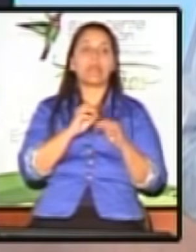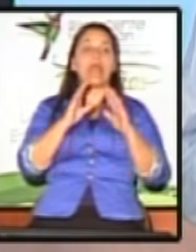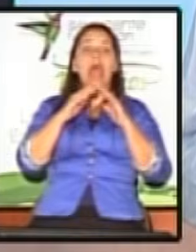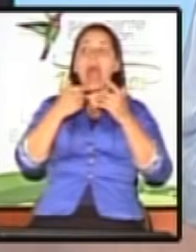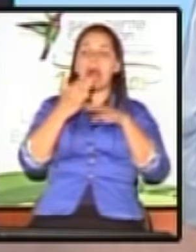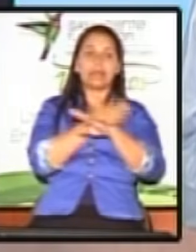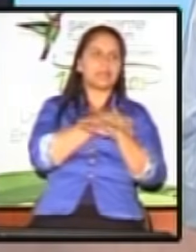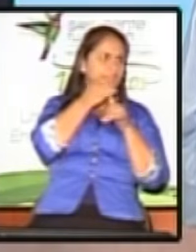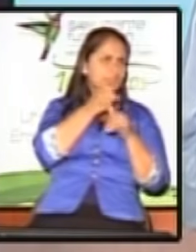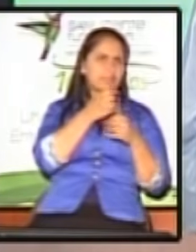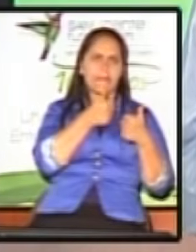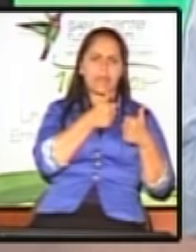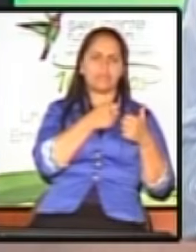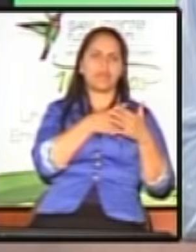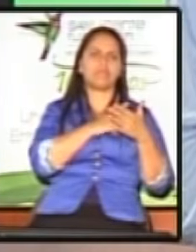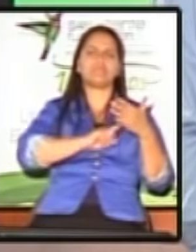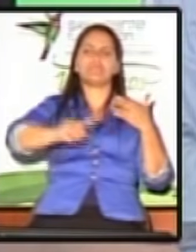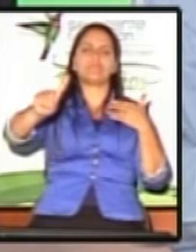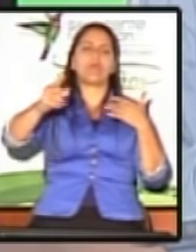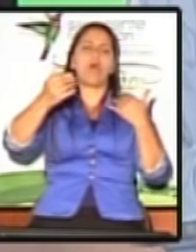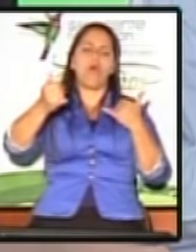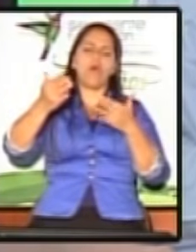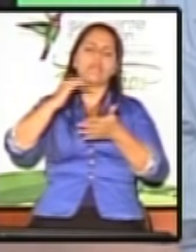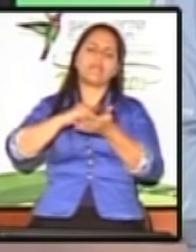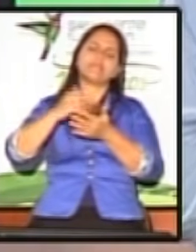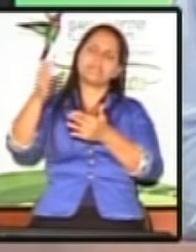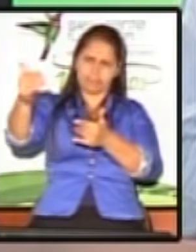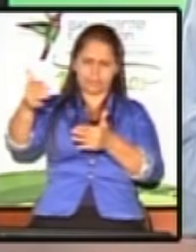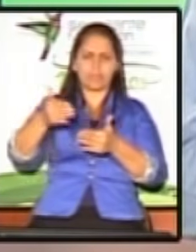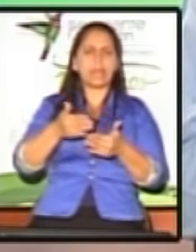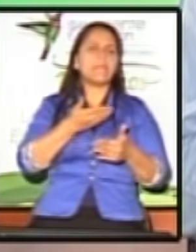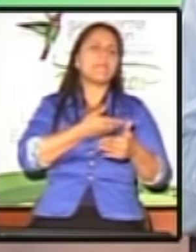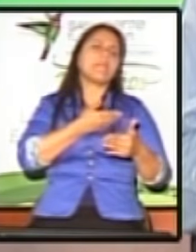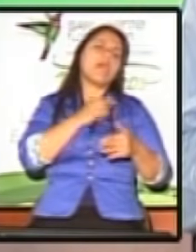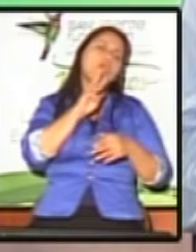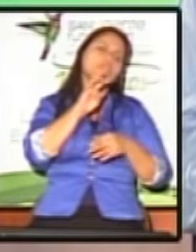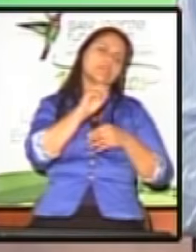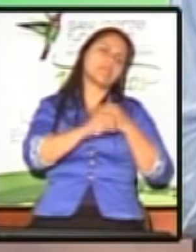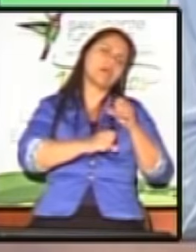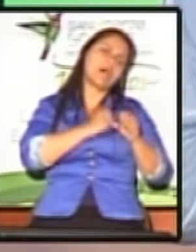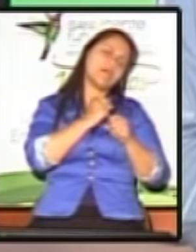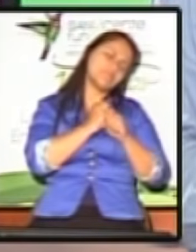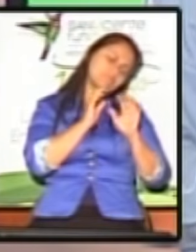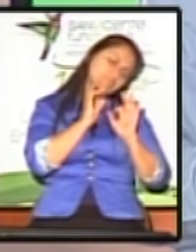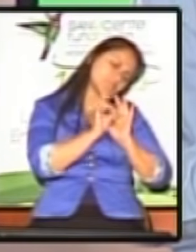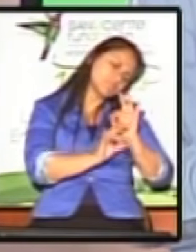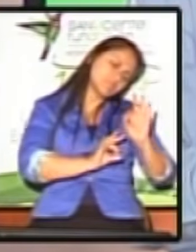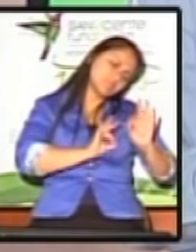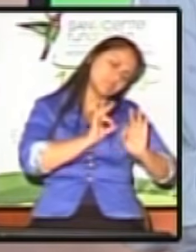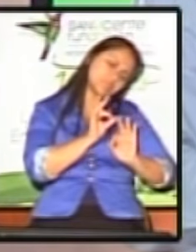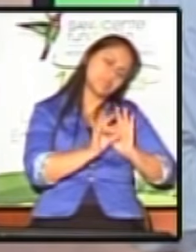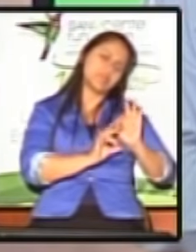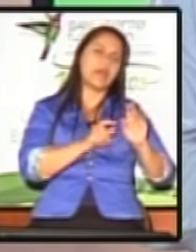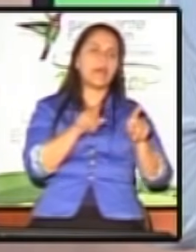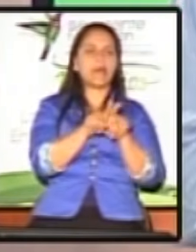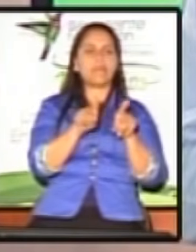casa, fue el hijo pródigo, su madre, ya una mujer de 80 años, lo cuidaba con sus hermanas, él tenía